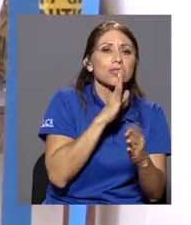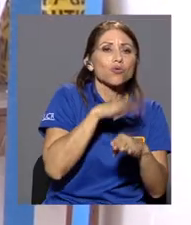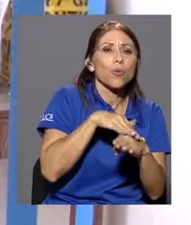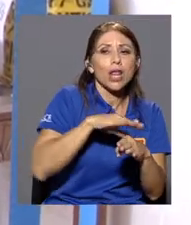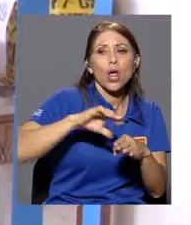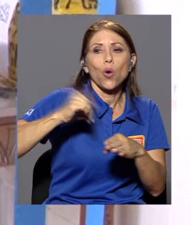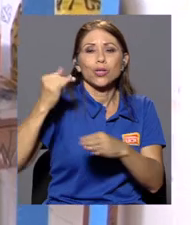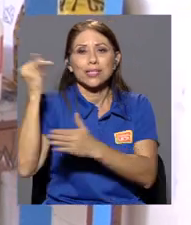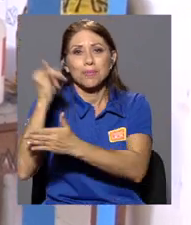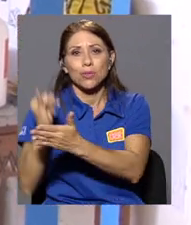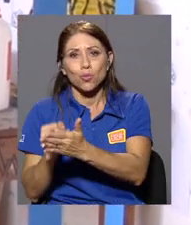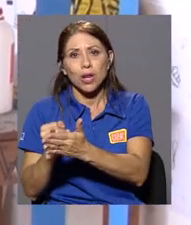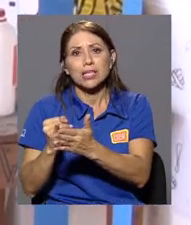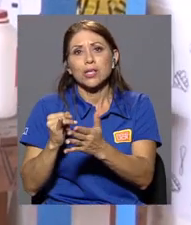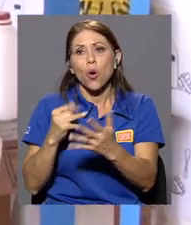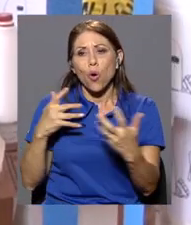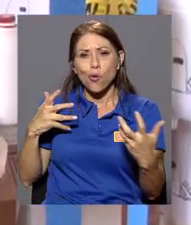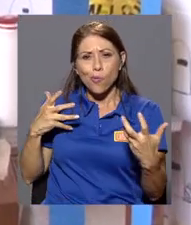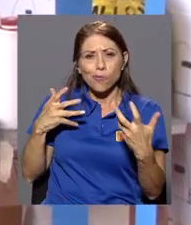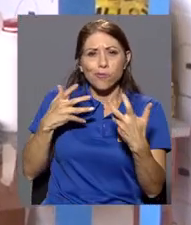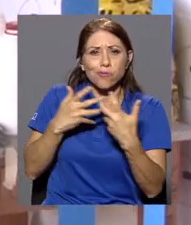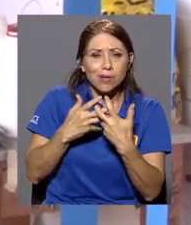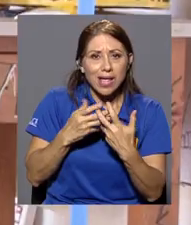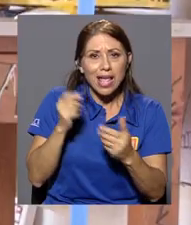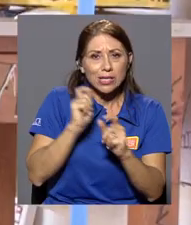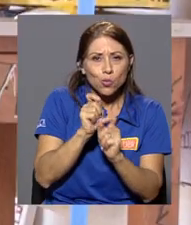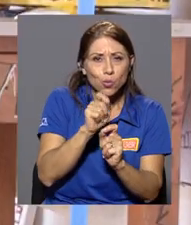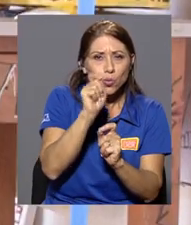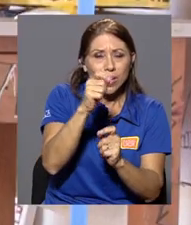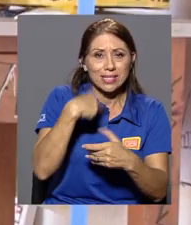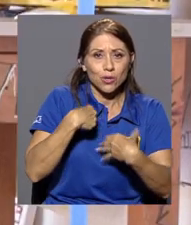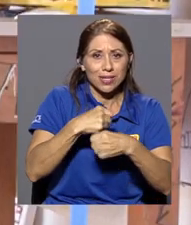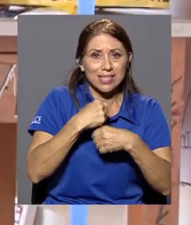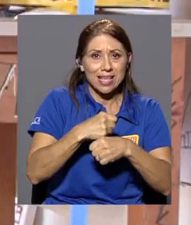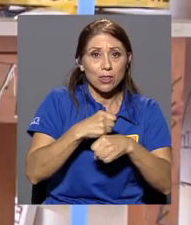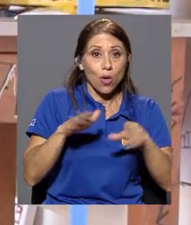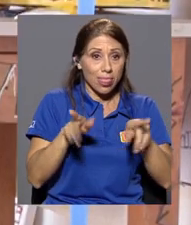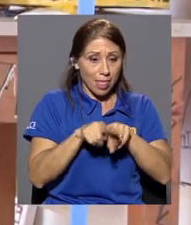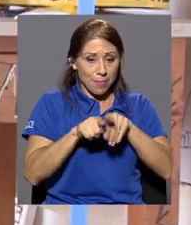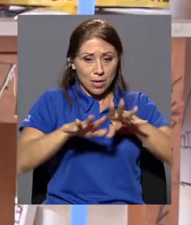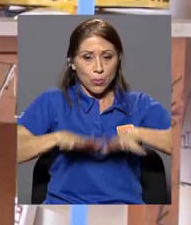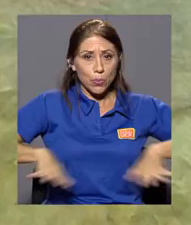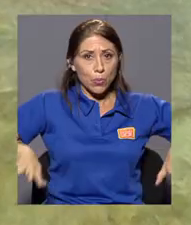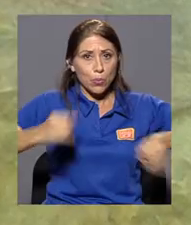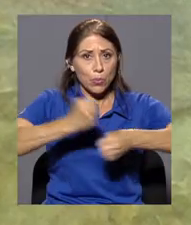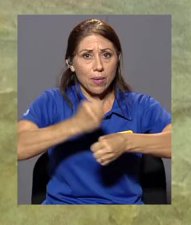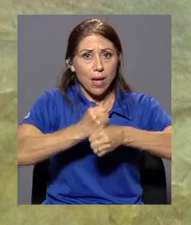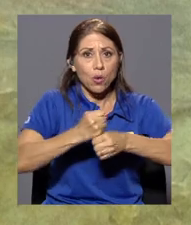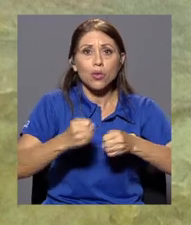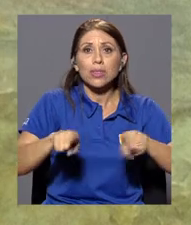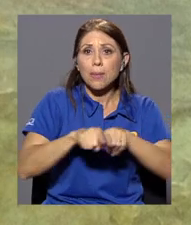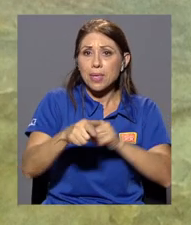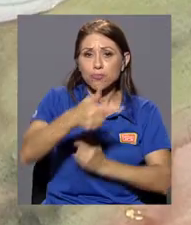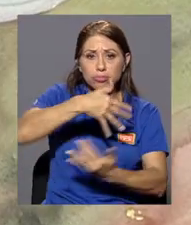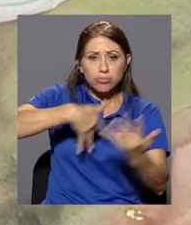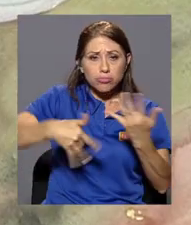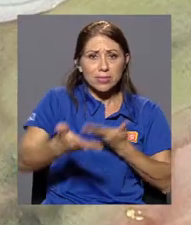que he realizado al mismo espacio intervención a las dinámicas de interacción con las personas